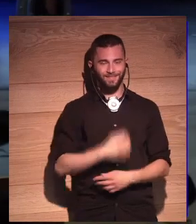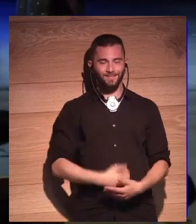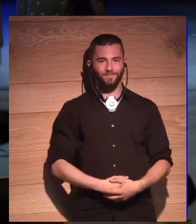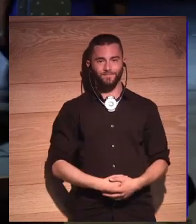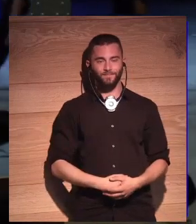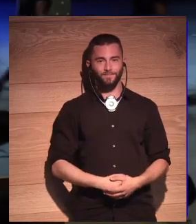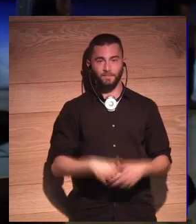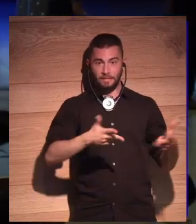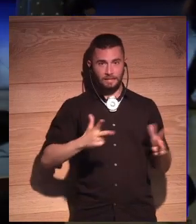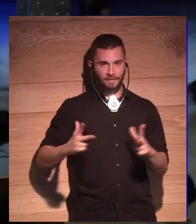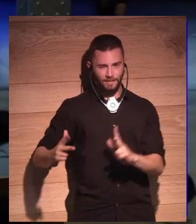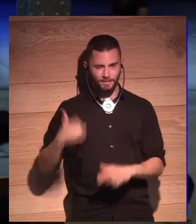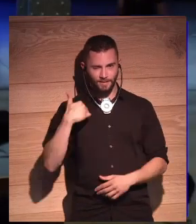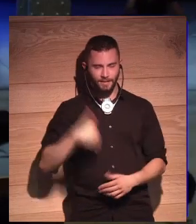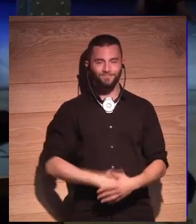nos han puesto las sillas.